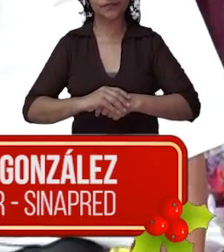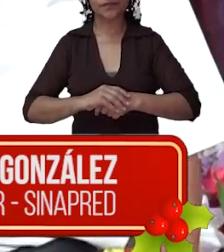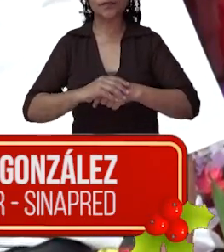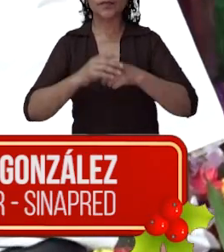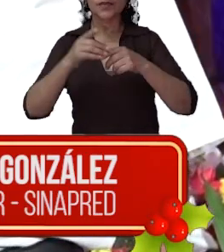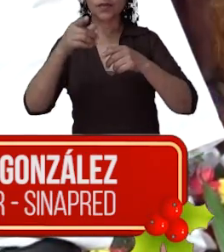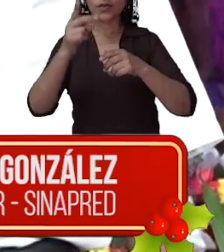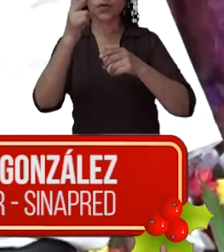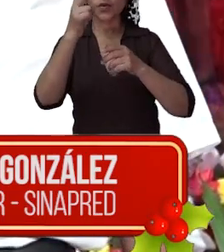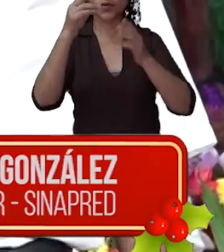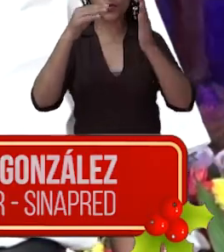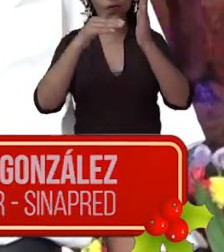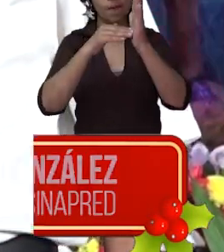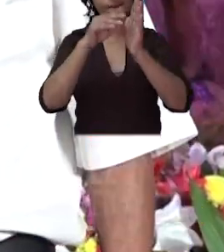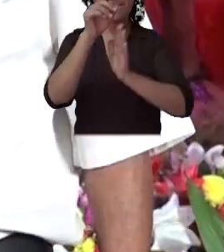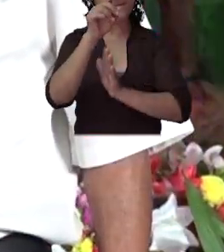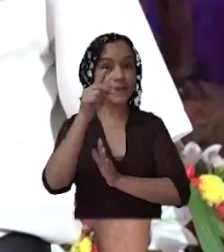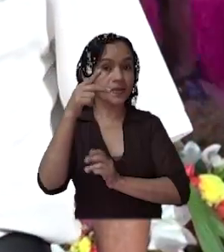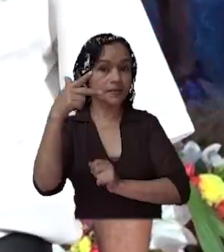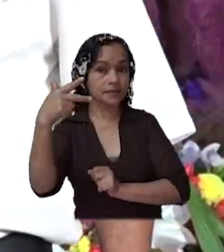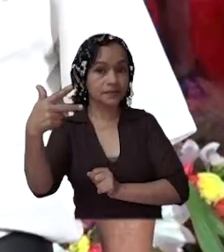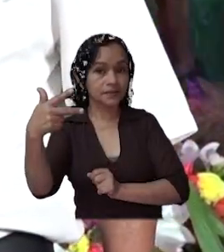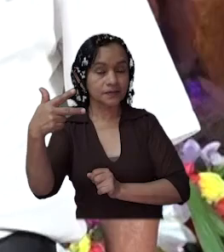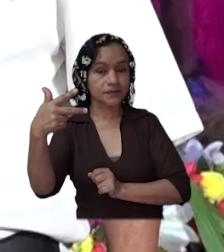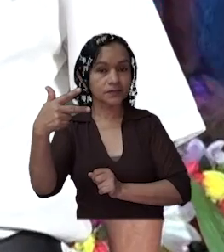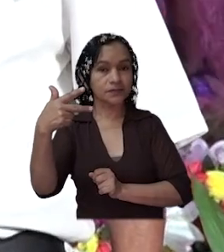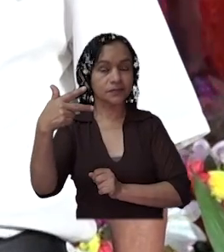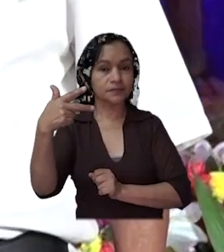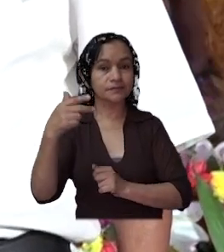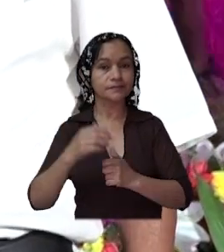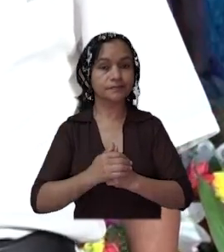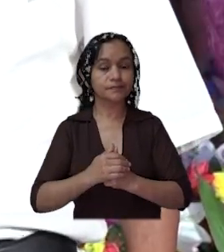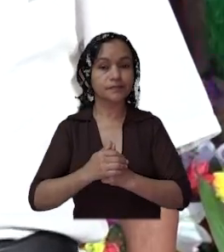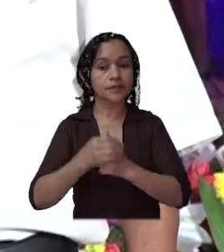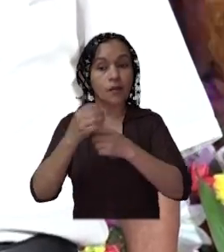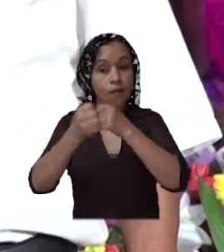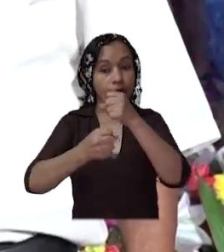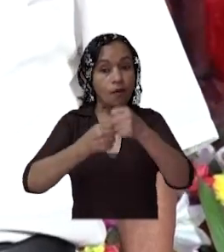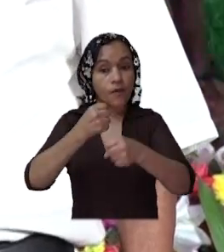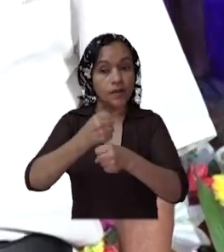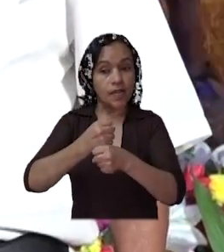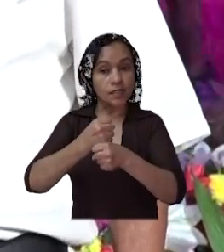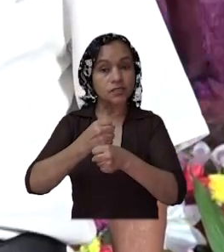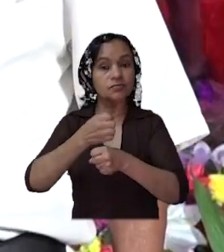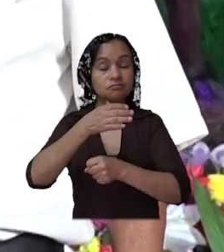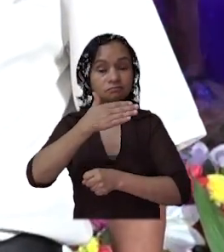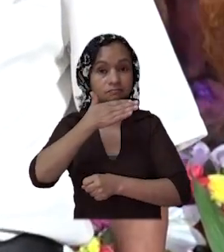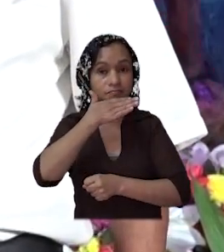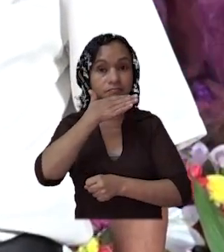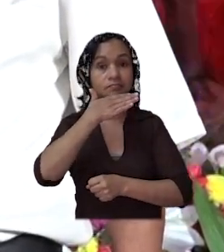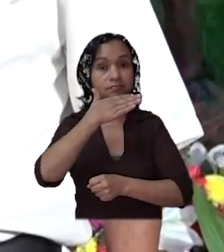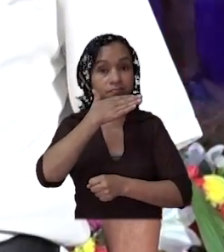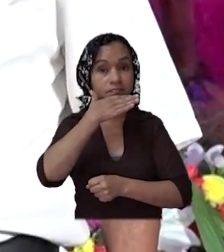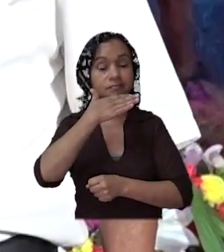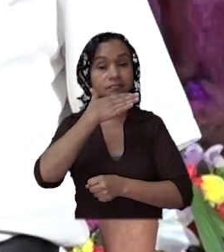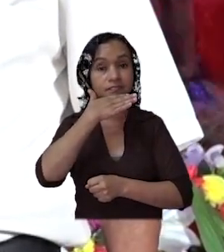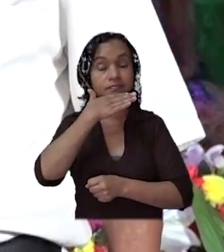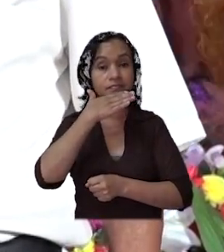un 2018, un año complejo en el